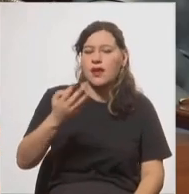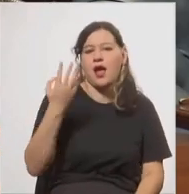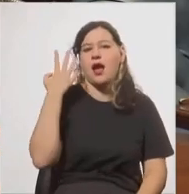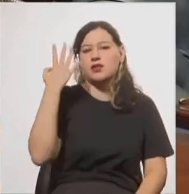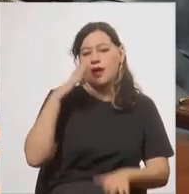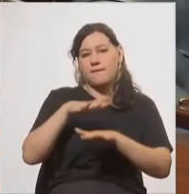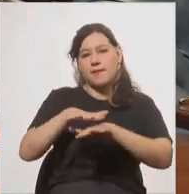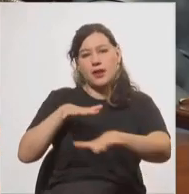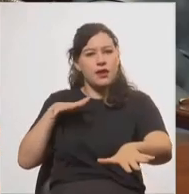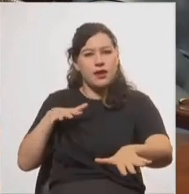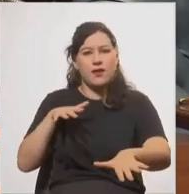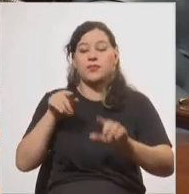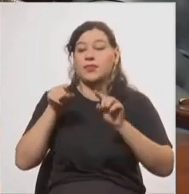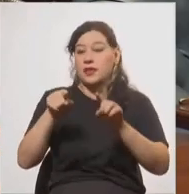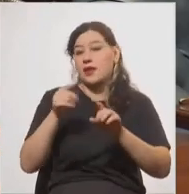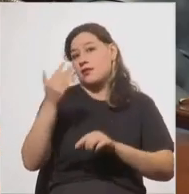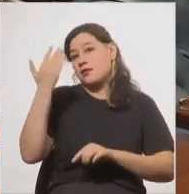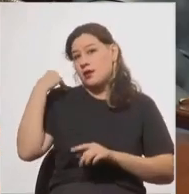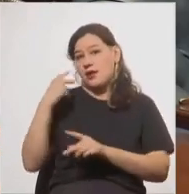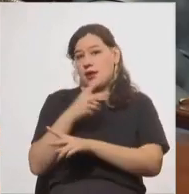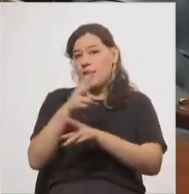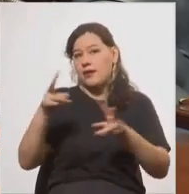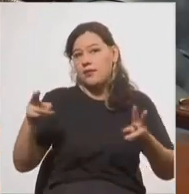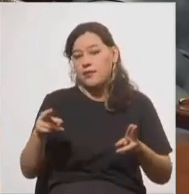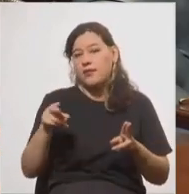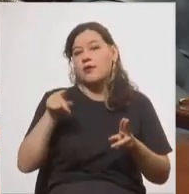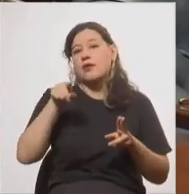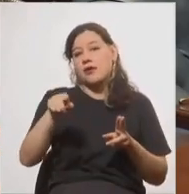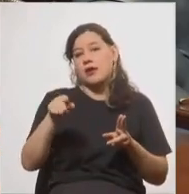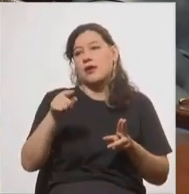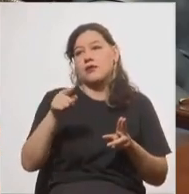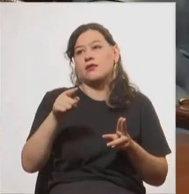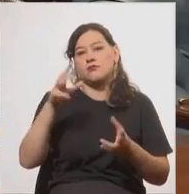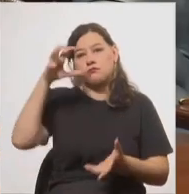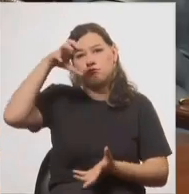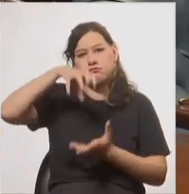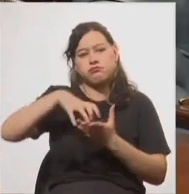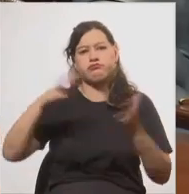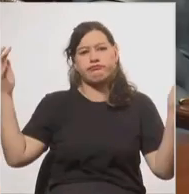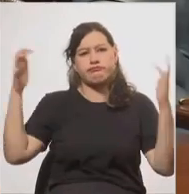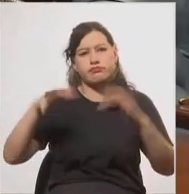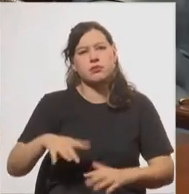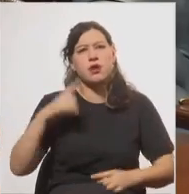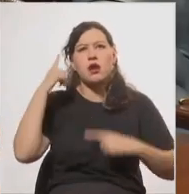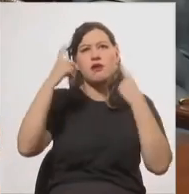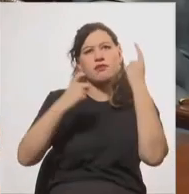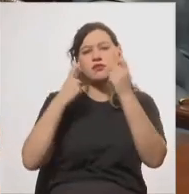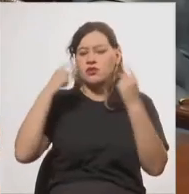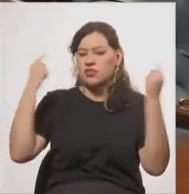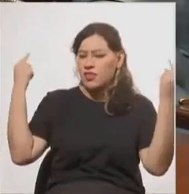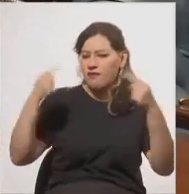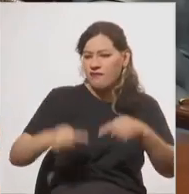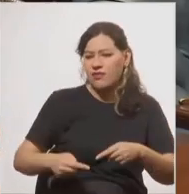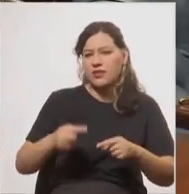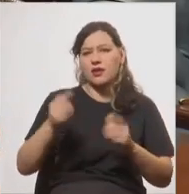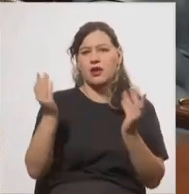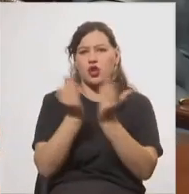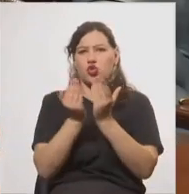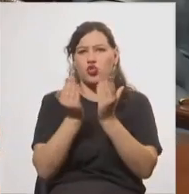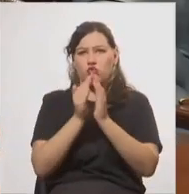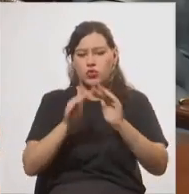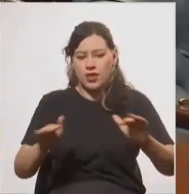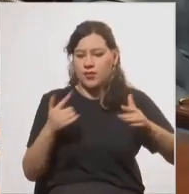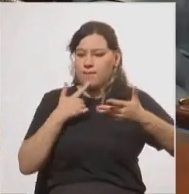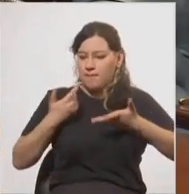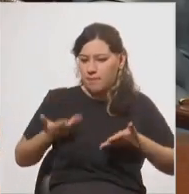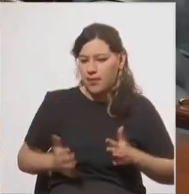estudiantiles, que en esa época constituían verdaderos centros de reflexión y debate, donde los estudiantes se